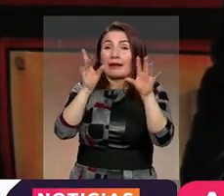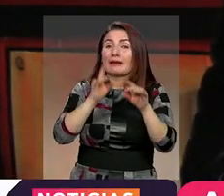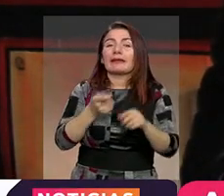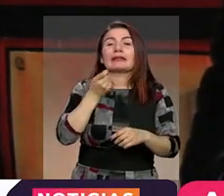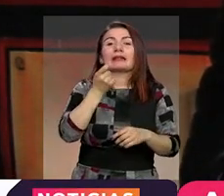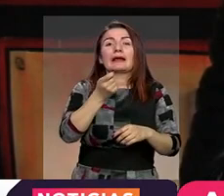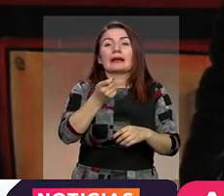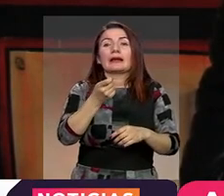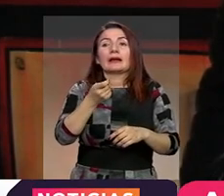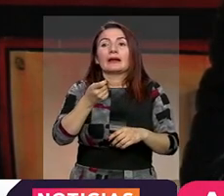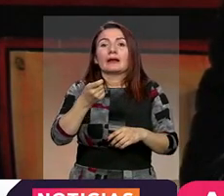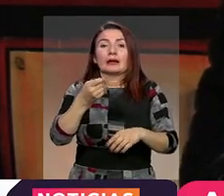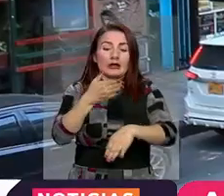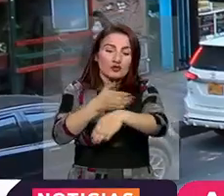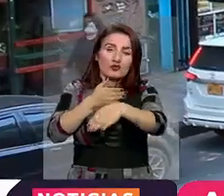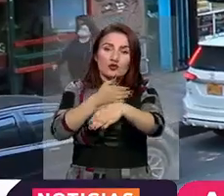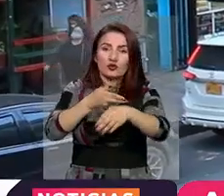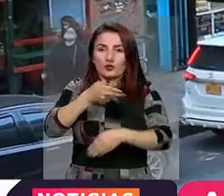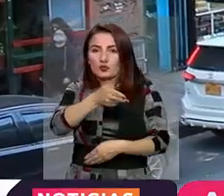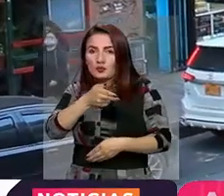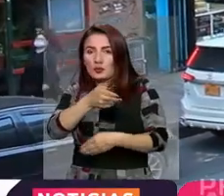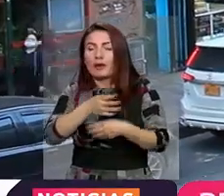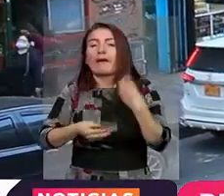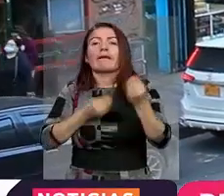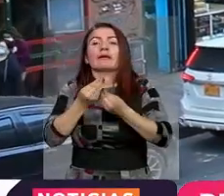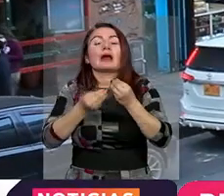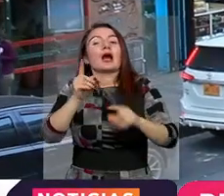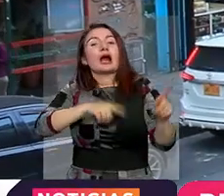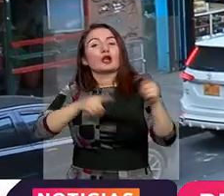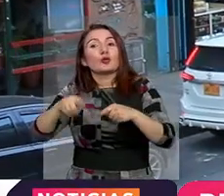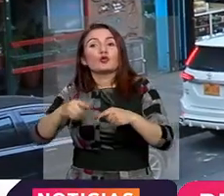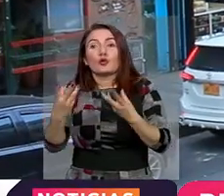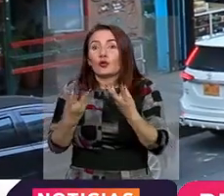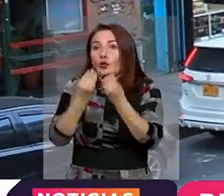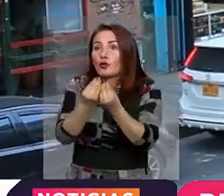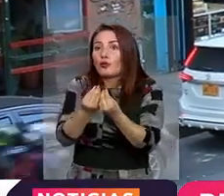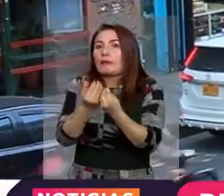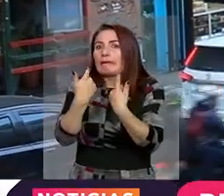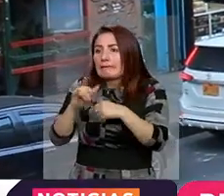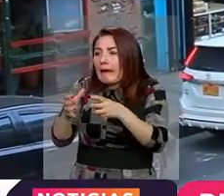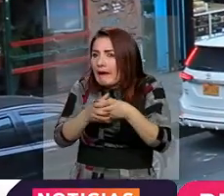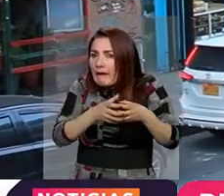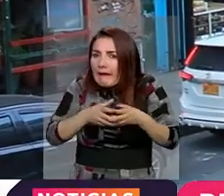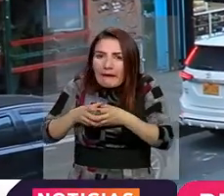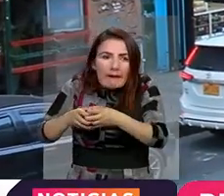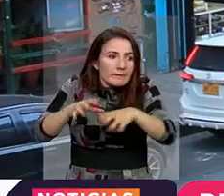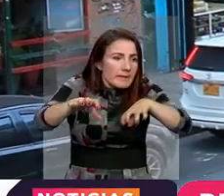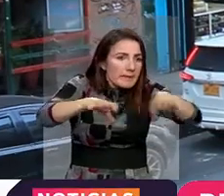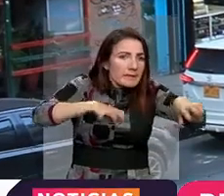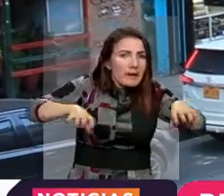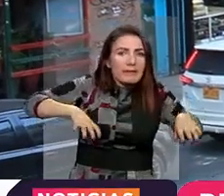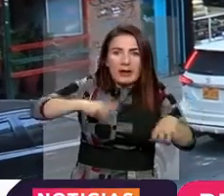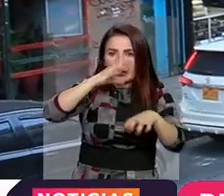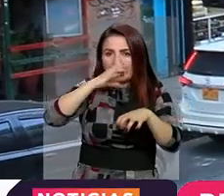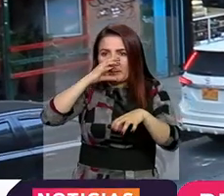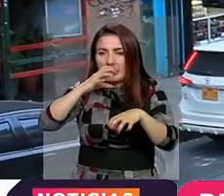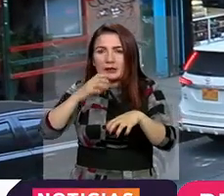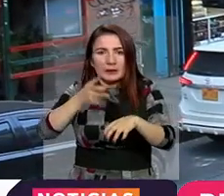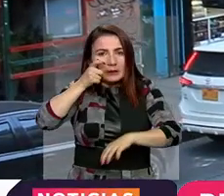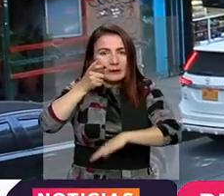que es con el arma cortopunzante. Y es que los delincuentes ya cuentan con un accionar en esta zona, el cual las autoridades